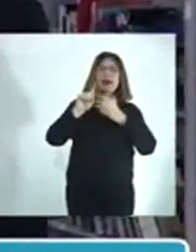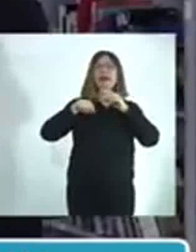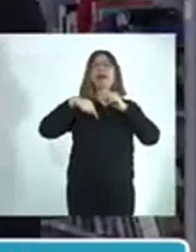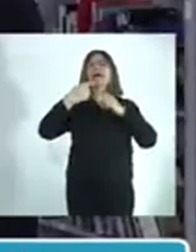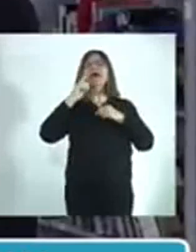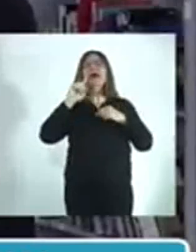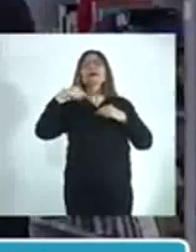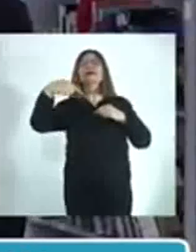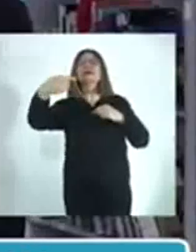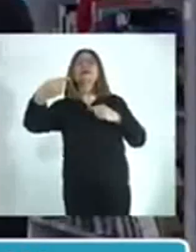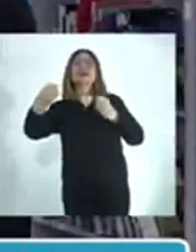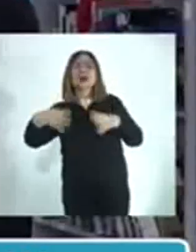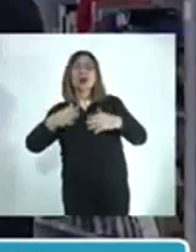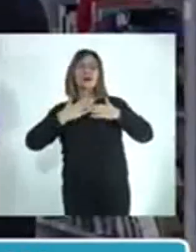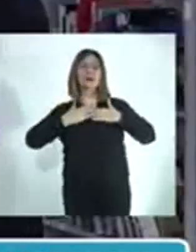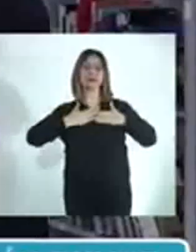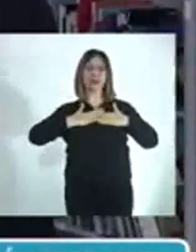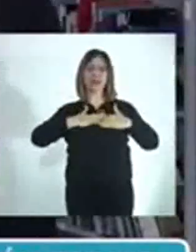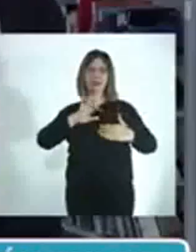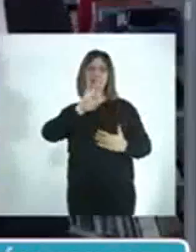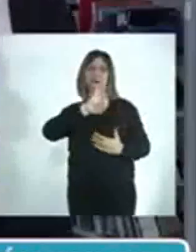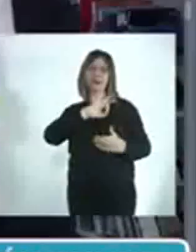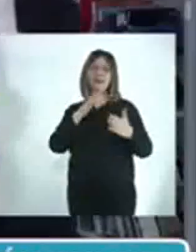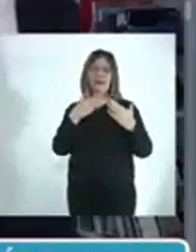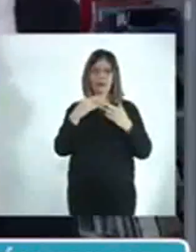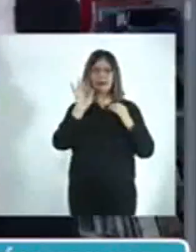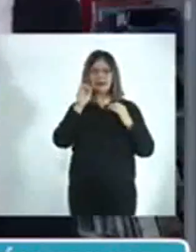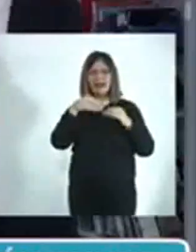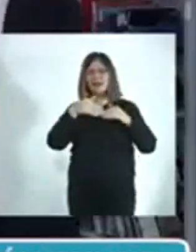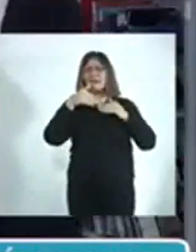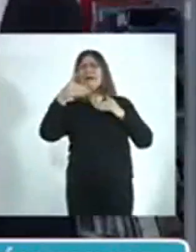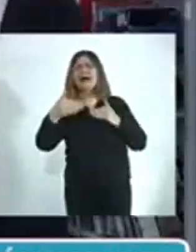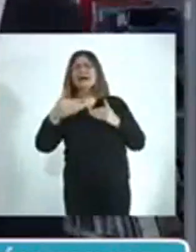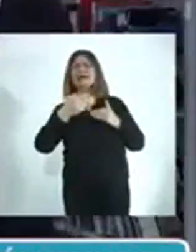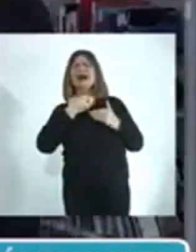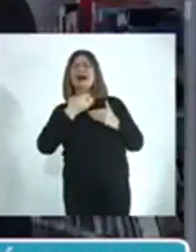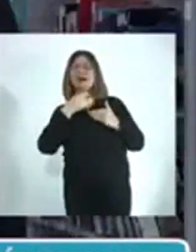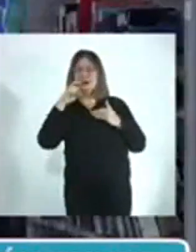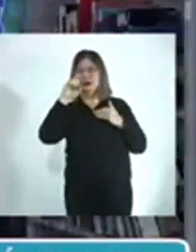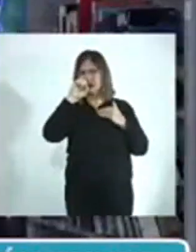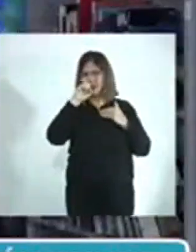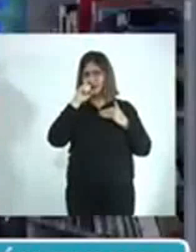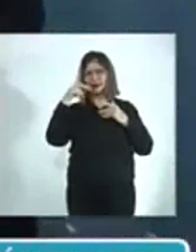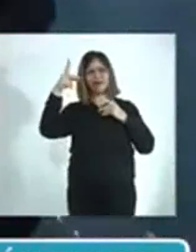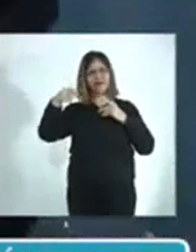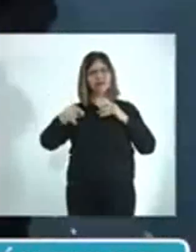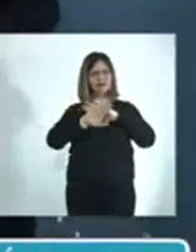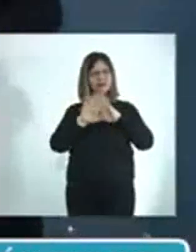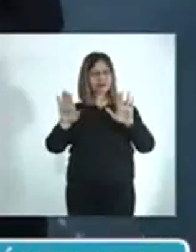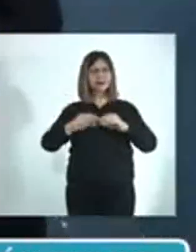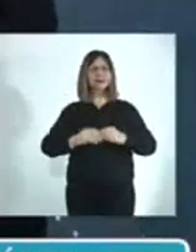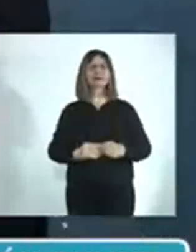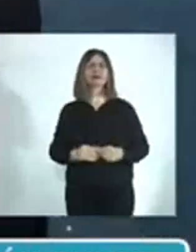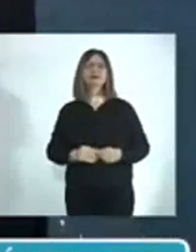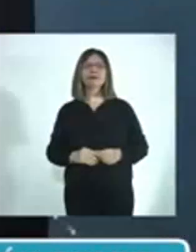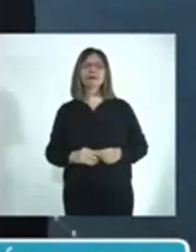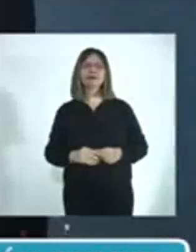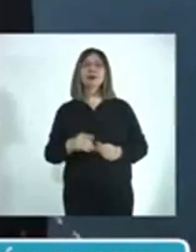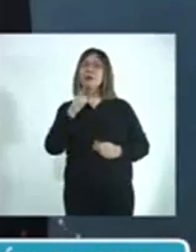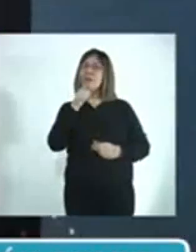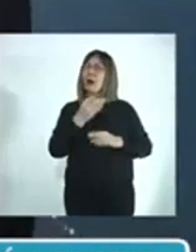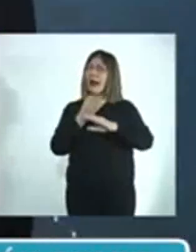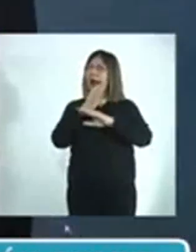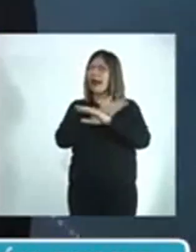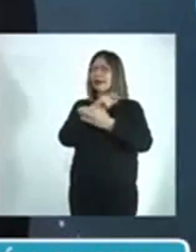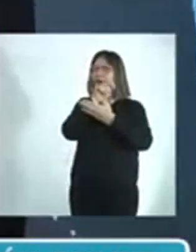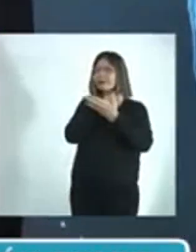por medio, relajados, cada uno desde su casa pueden ir completando esta evaluación. ¿Con exactamente, qué seguimos? A hacer todo esto